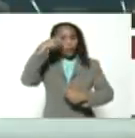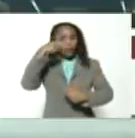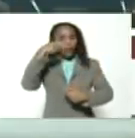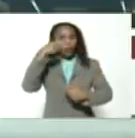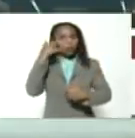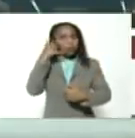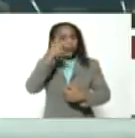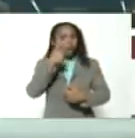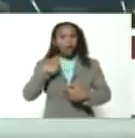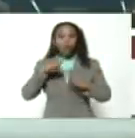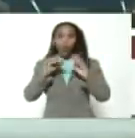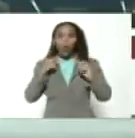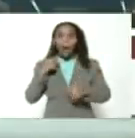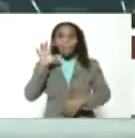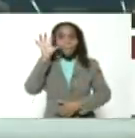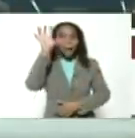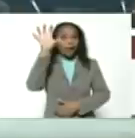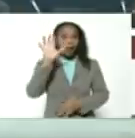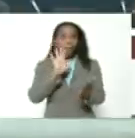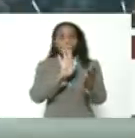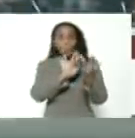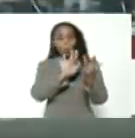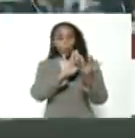todo el país, conectados,